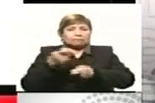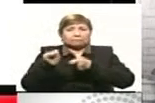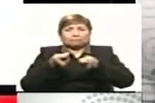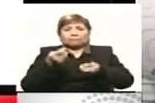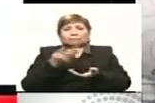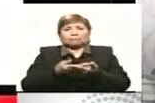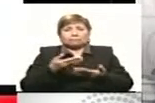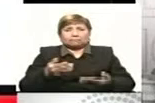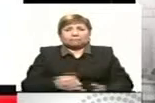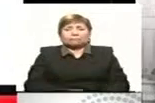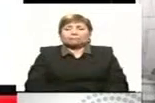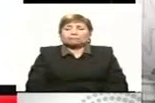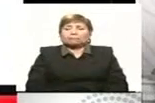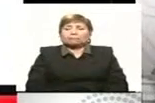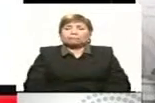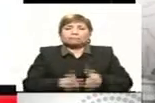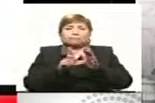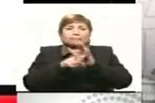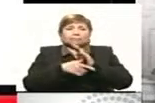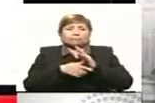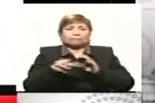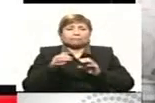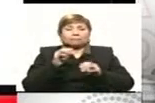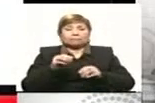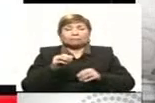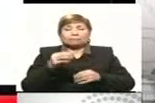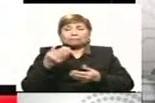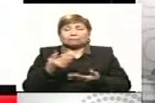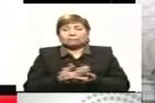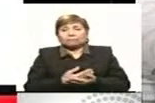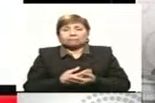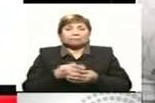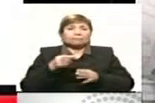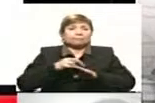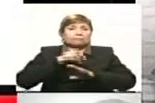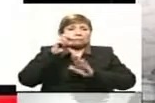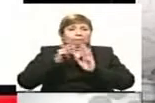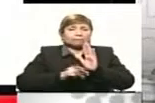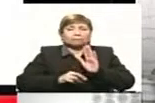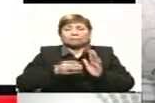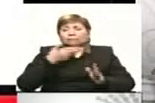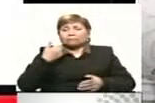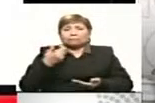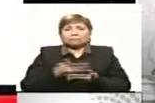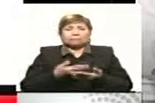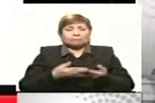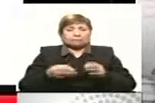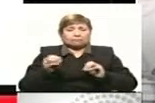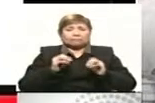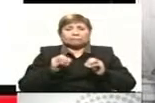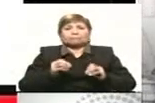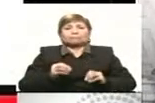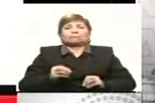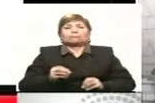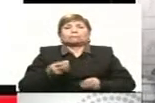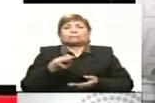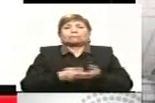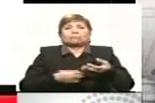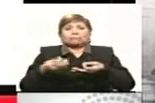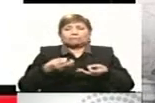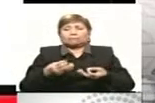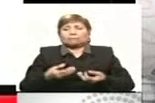administración. Luego tenemos este otro proyecto que es mejora de la gestión de ingresos públicos con énfasis en la recaudación